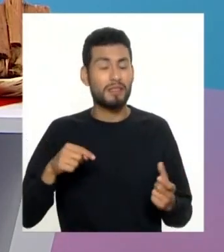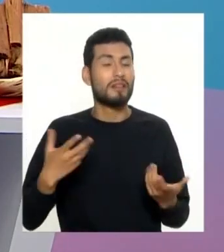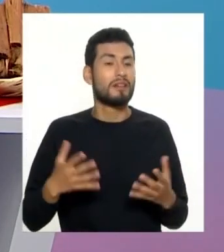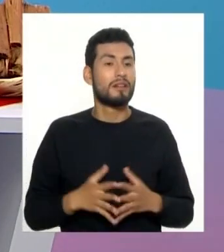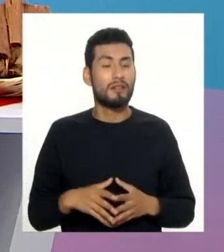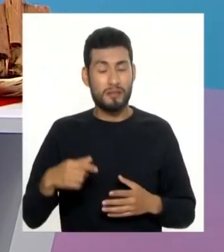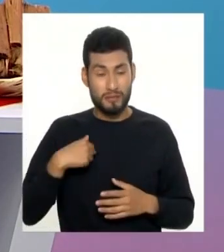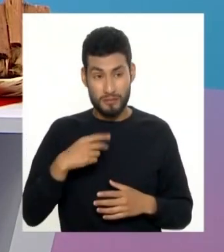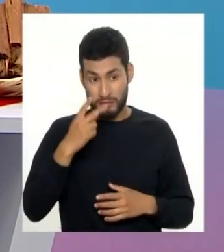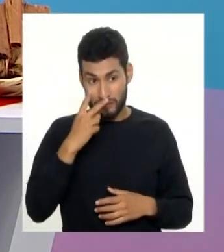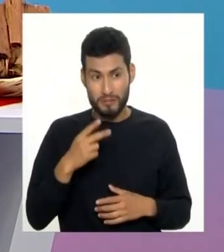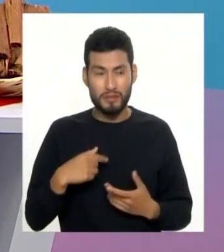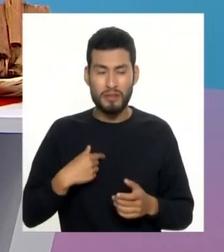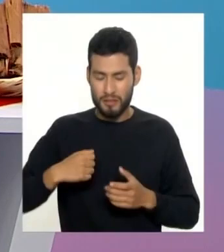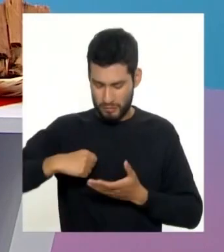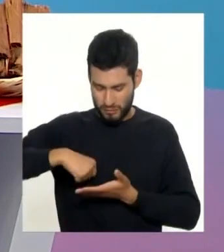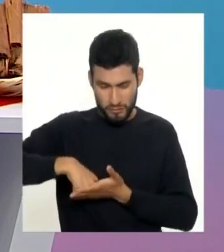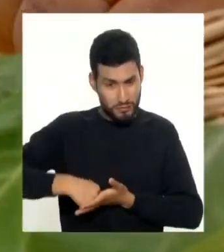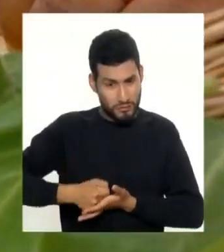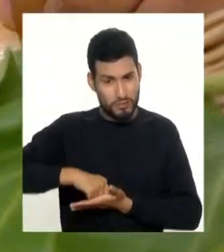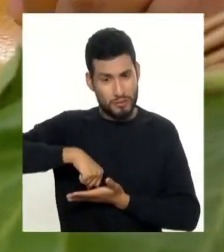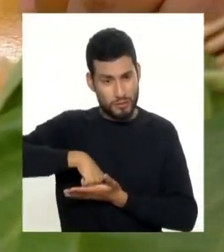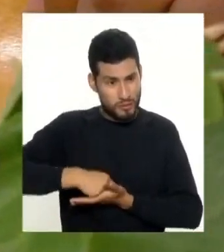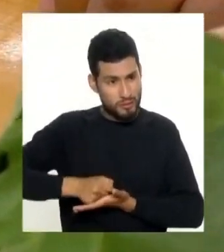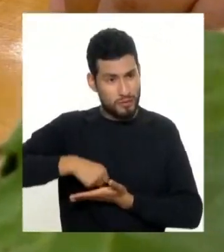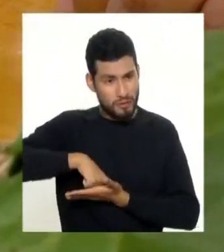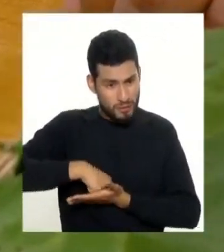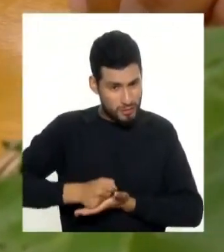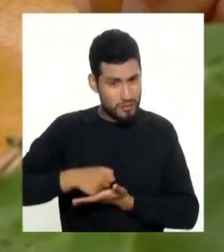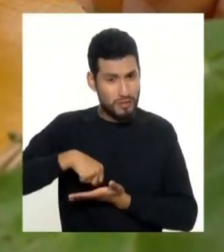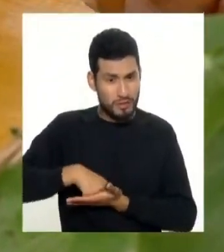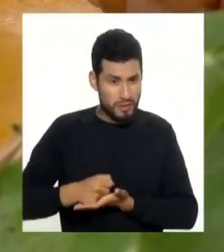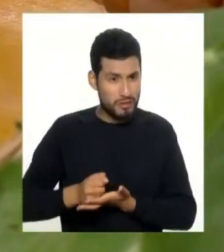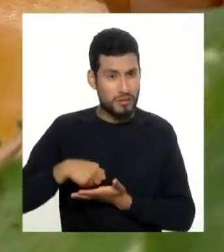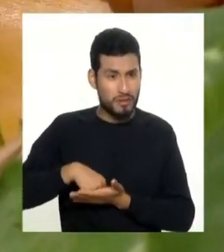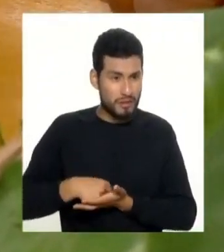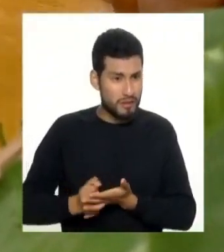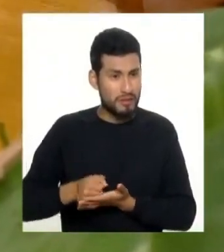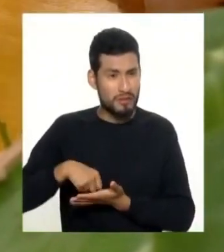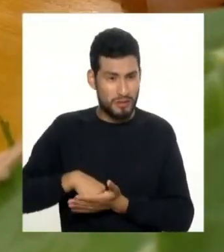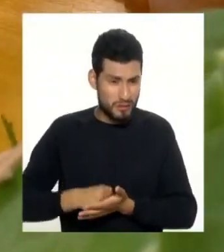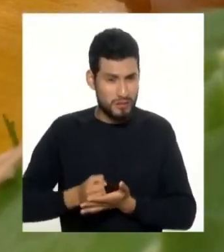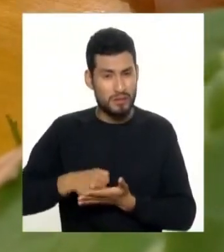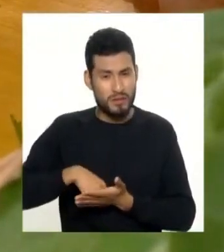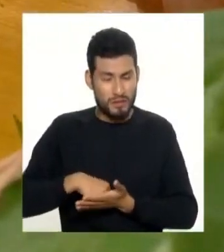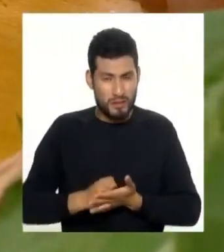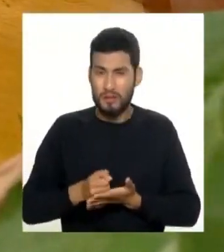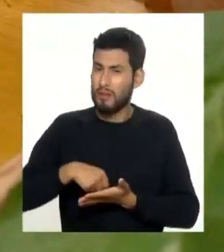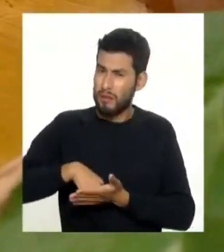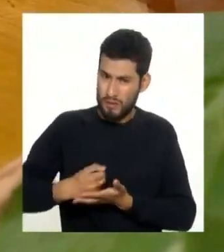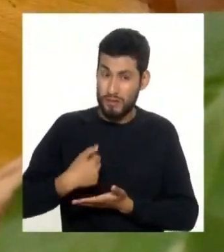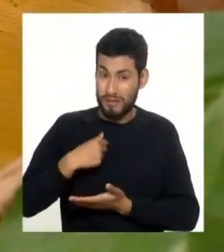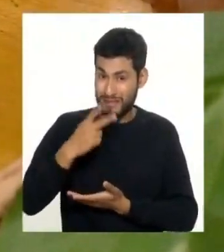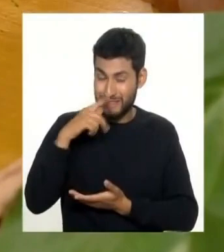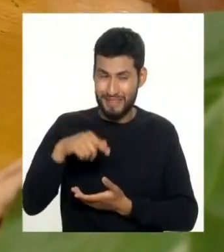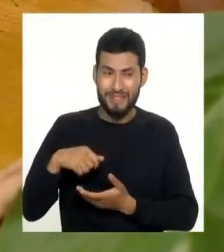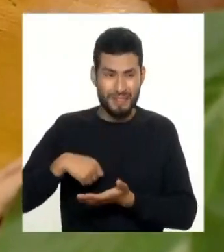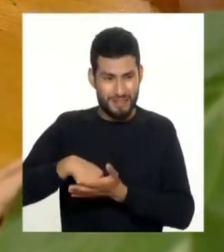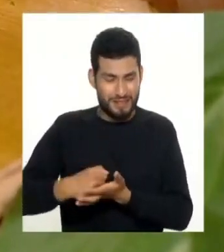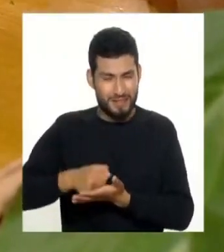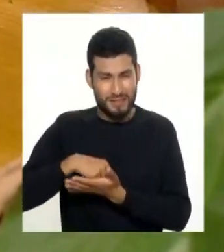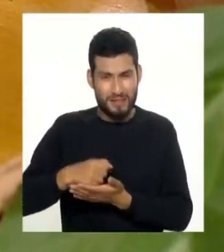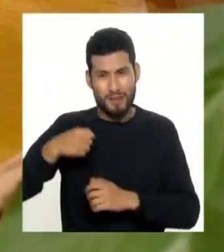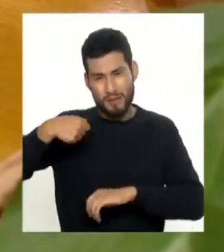para ello vamos a aplicar presión sobre nuestra planta, ¿no? La presionamos, la machucamos. Aquí estamos